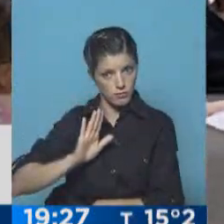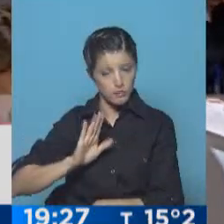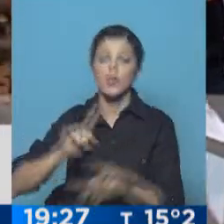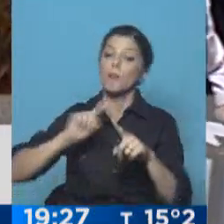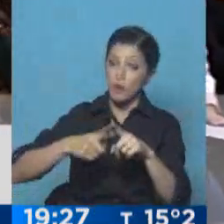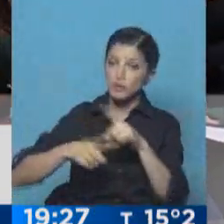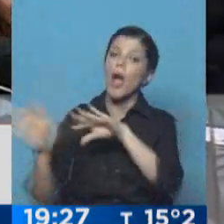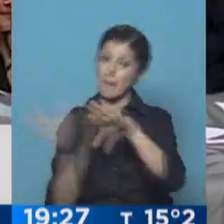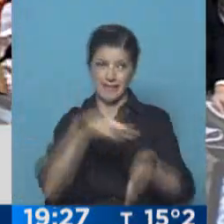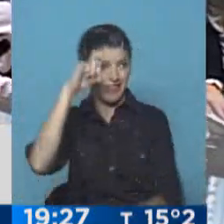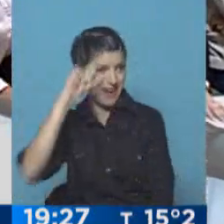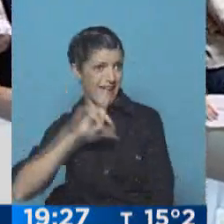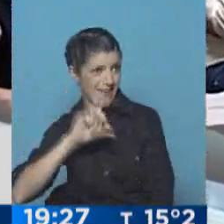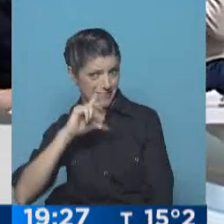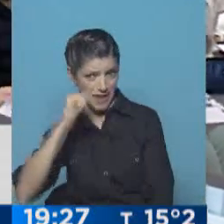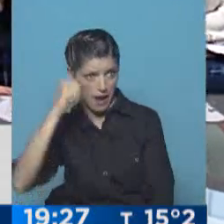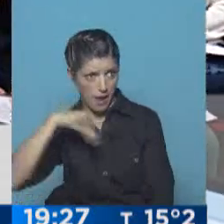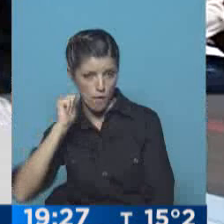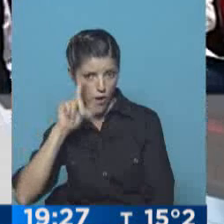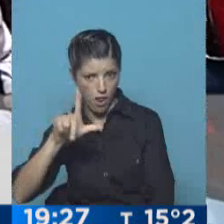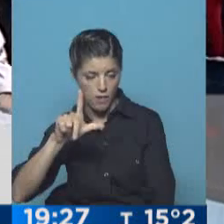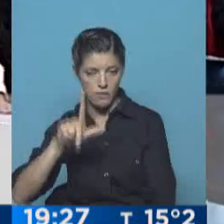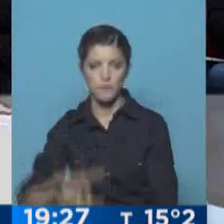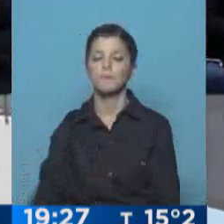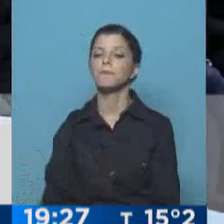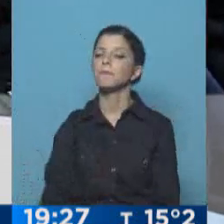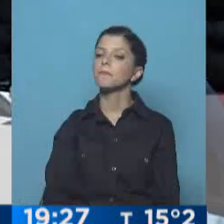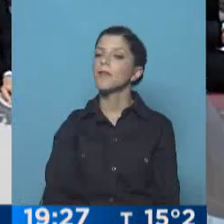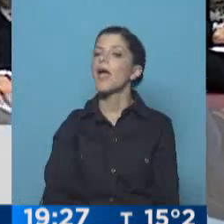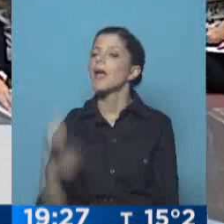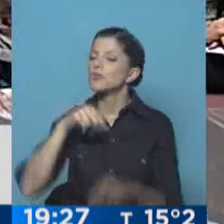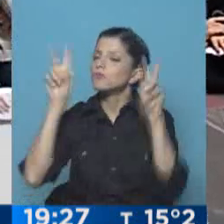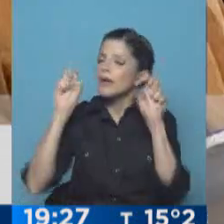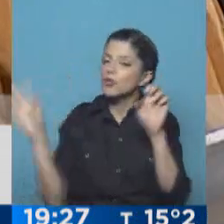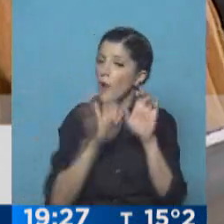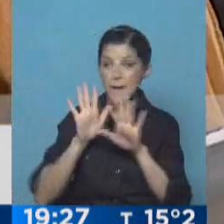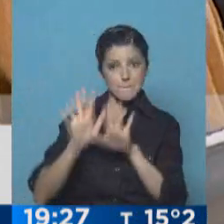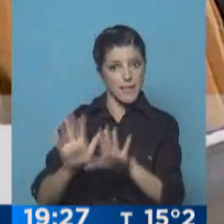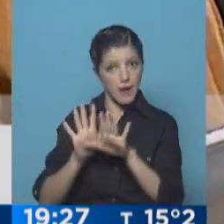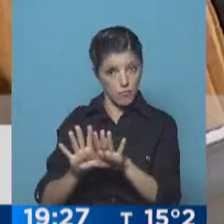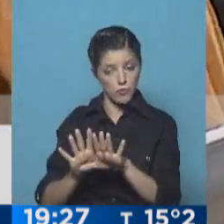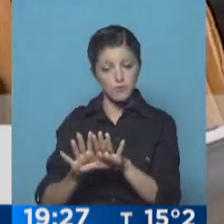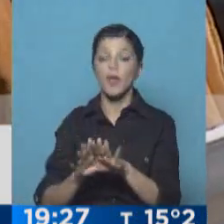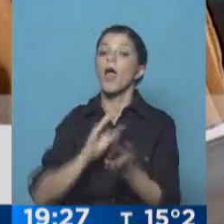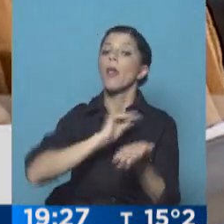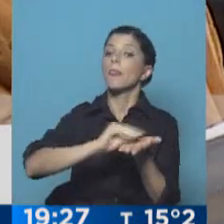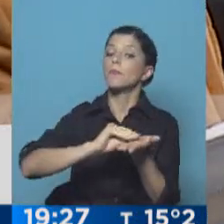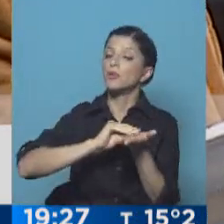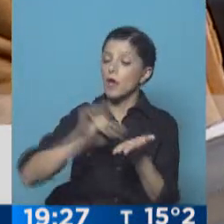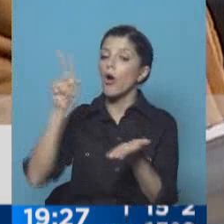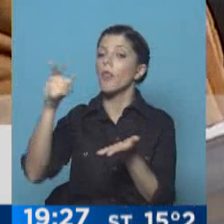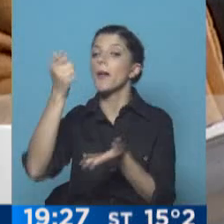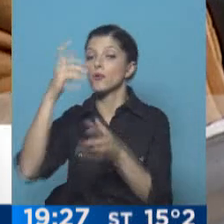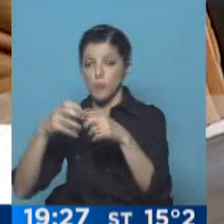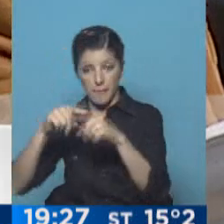de la cuestión ética y moral que entorna todo esto, ¿no? Es un caso para el cual todos estamos esperando que los diputados del PRO, que los miembros